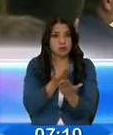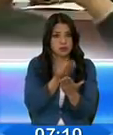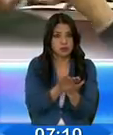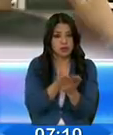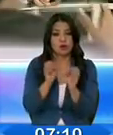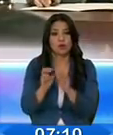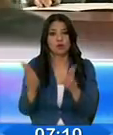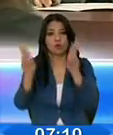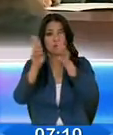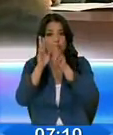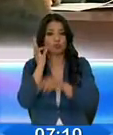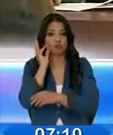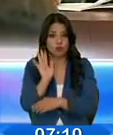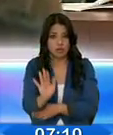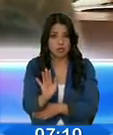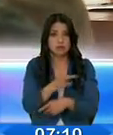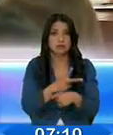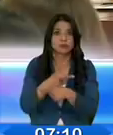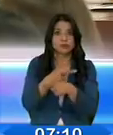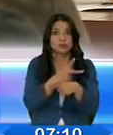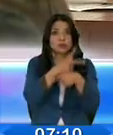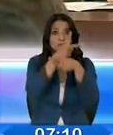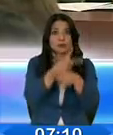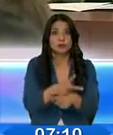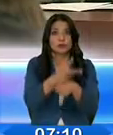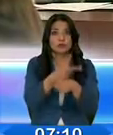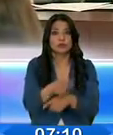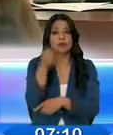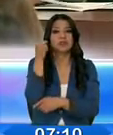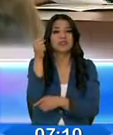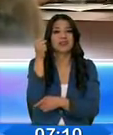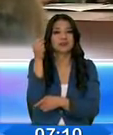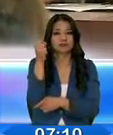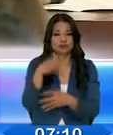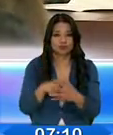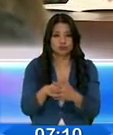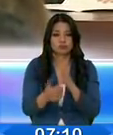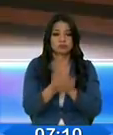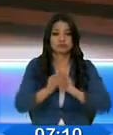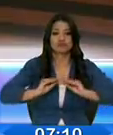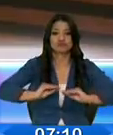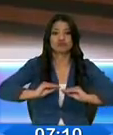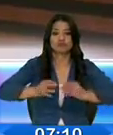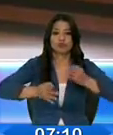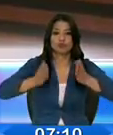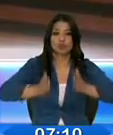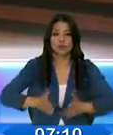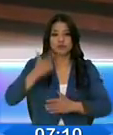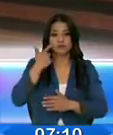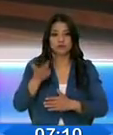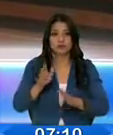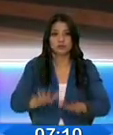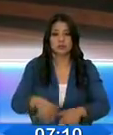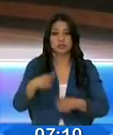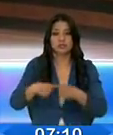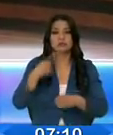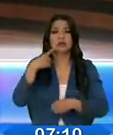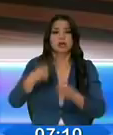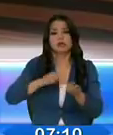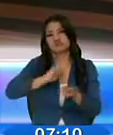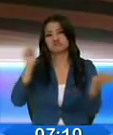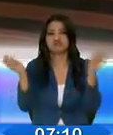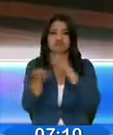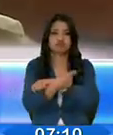ONU y Mujeres y el Consejo de Protección de Derechos, donde se capacitará a jueces y fiscales de Quito para transformar